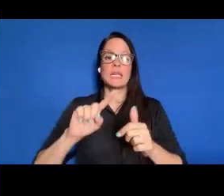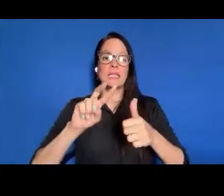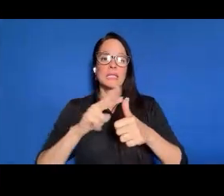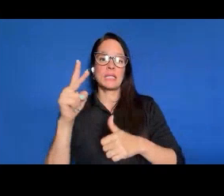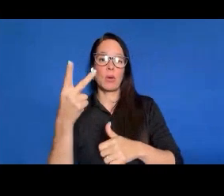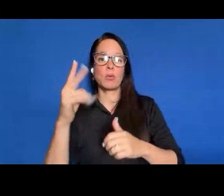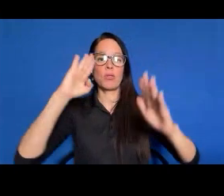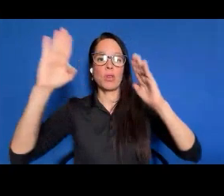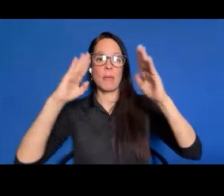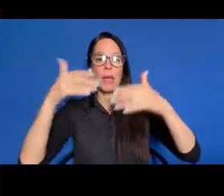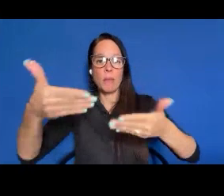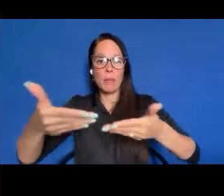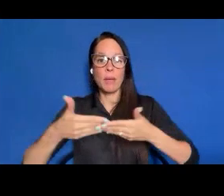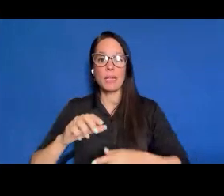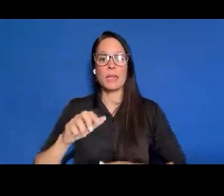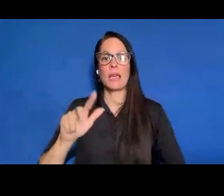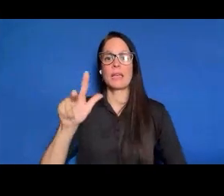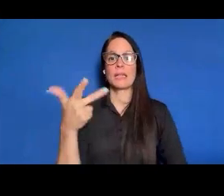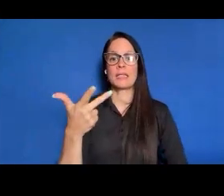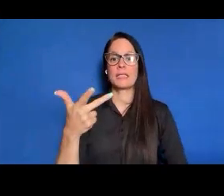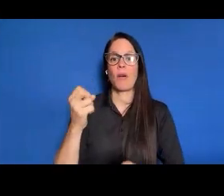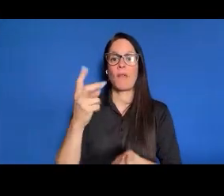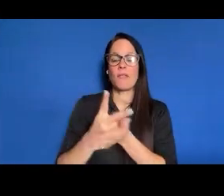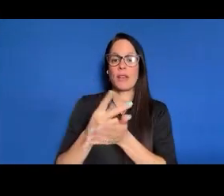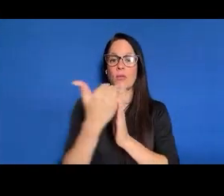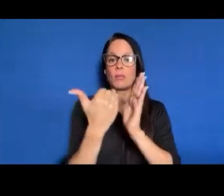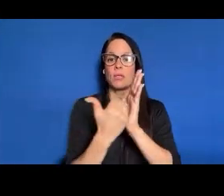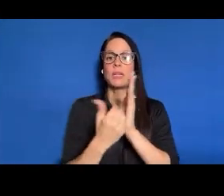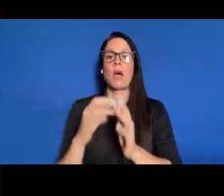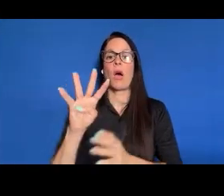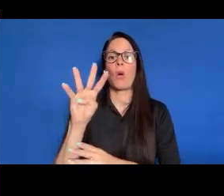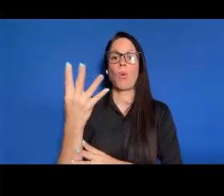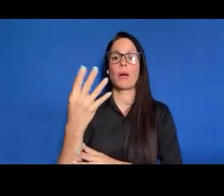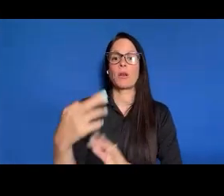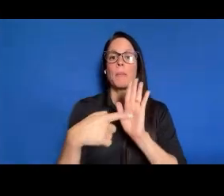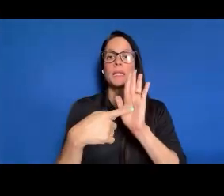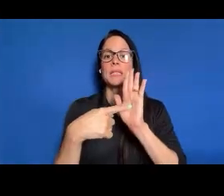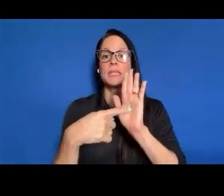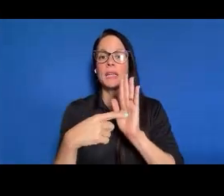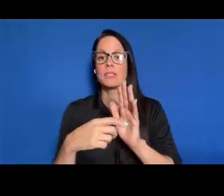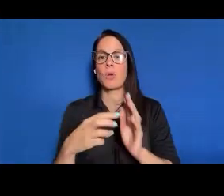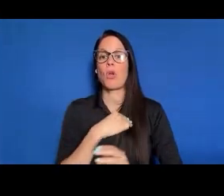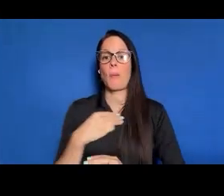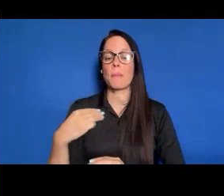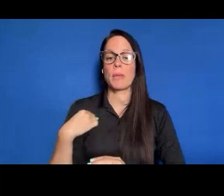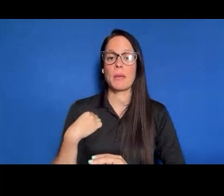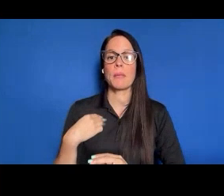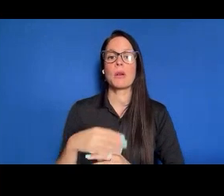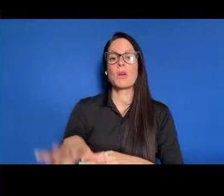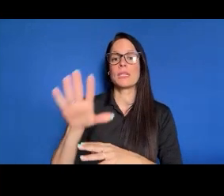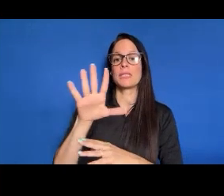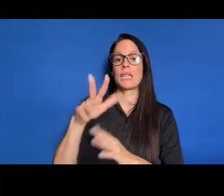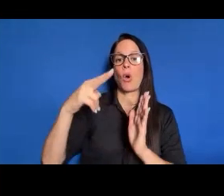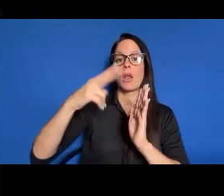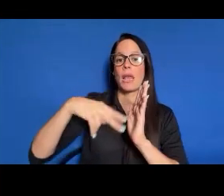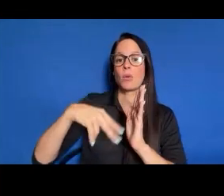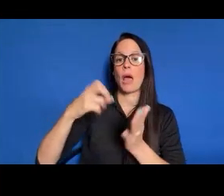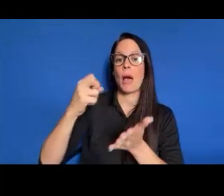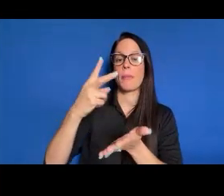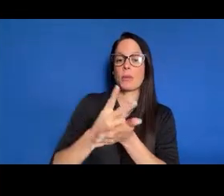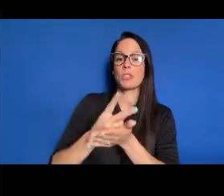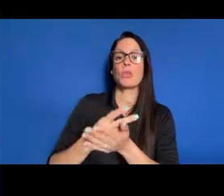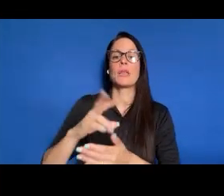quórum. Cuarto, presentación de nuevos miembros del comité asesor. 5, lectura y aprobación de la agenda. 6, presentación de resultados del proceso de